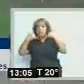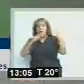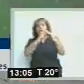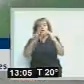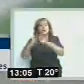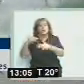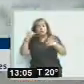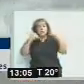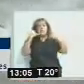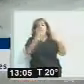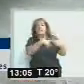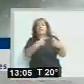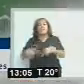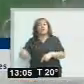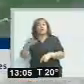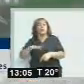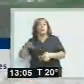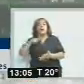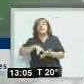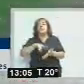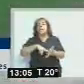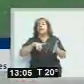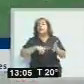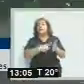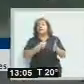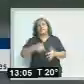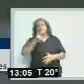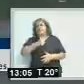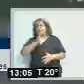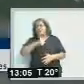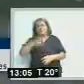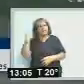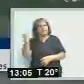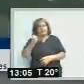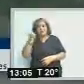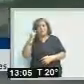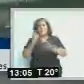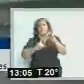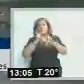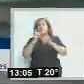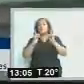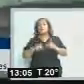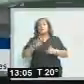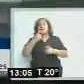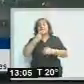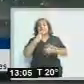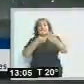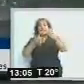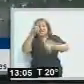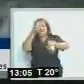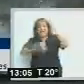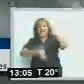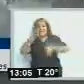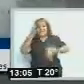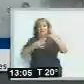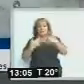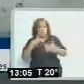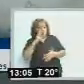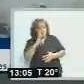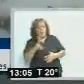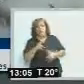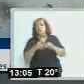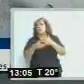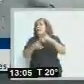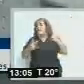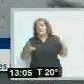en distintos puntos de la ciudad, sobre todo en Tercerito, de la importante caída de agua. Hasta algunos hablan de la presencia de granizo, que lo pudimos chequear, no hubo